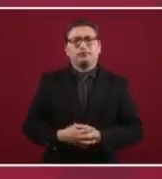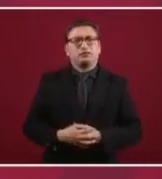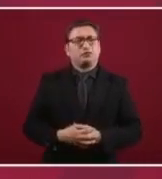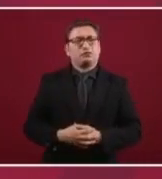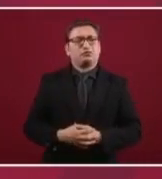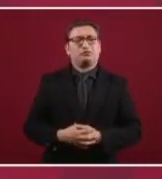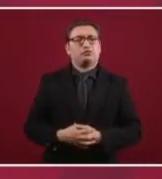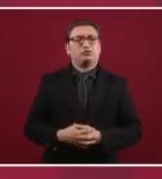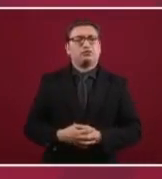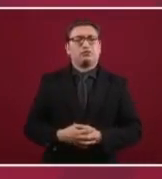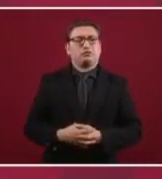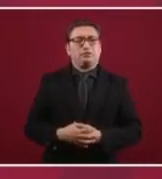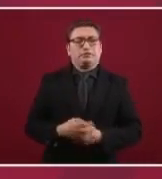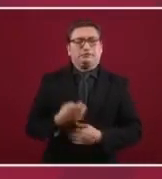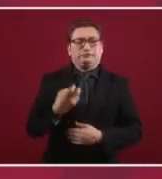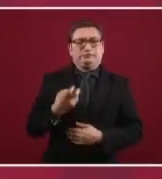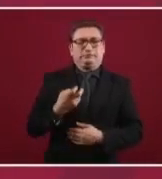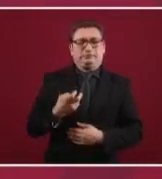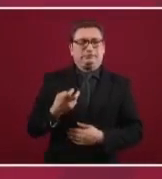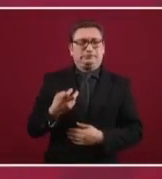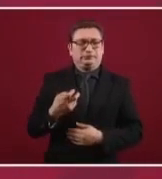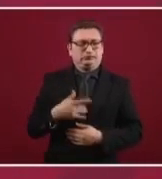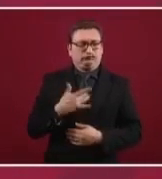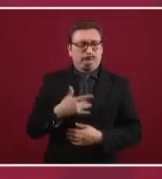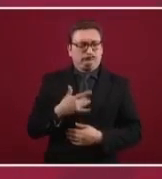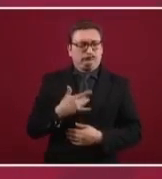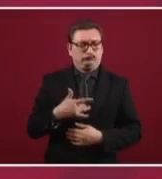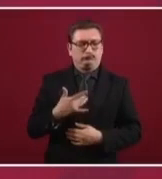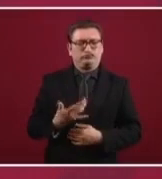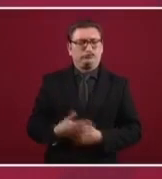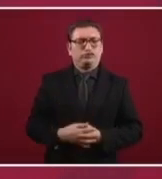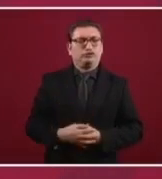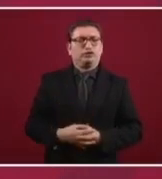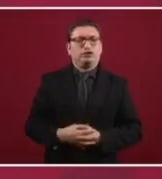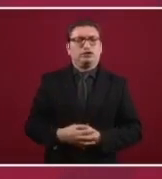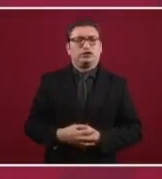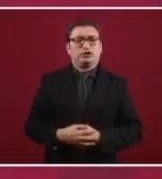es lo más cercano a